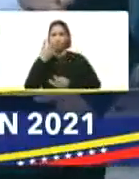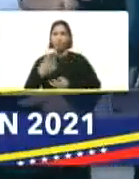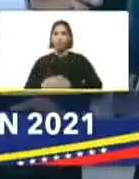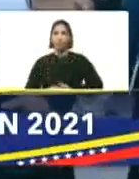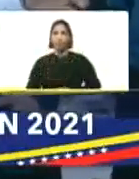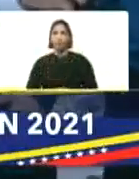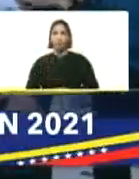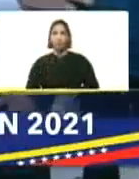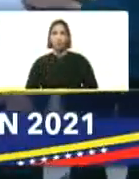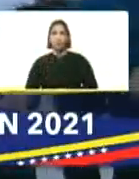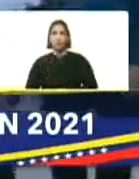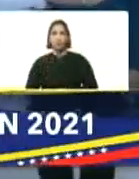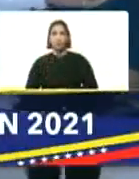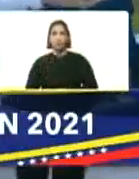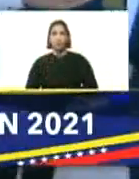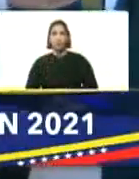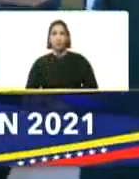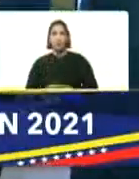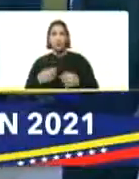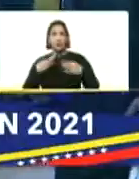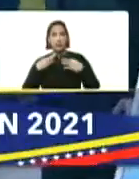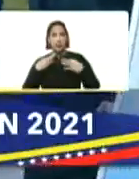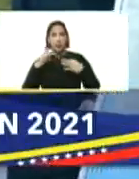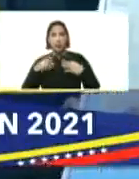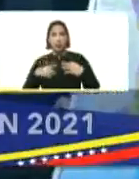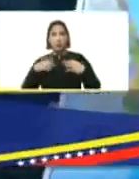vietnamita. Aquí está en el mapa.